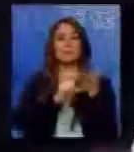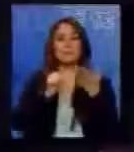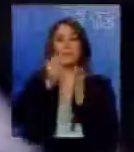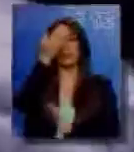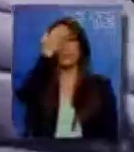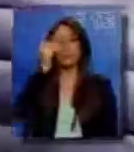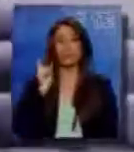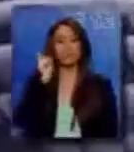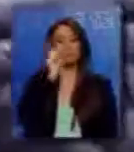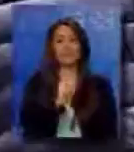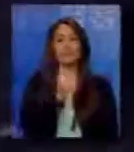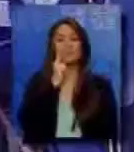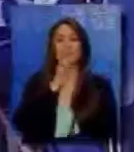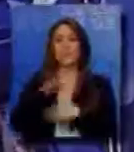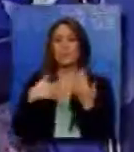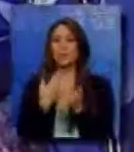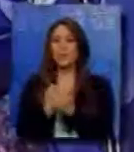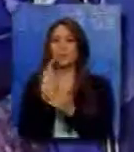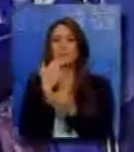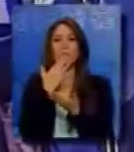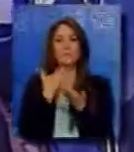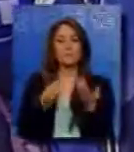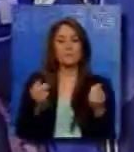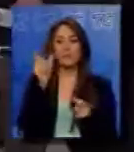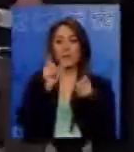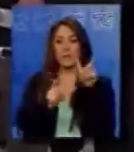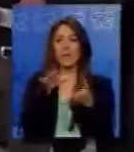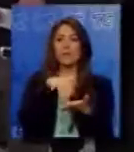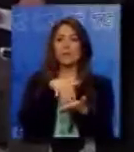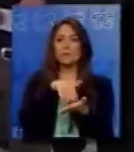instalaciones del plantel que están siendo repotenciadas. Ahí conversó con varios